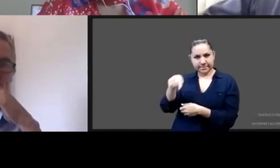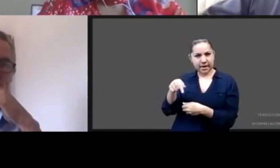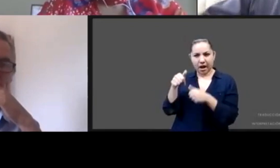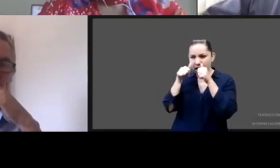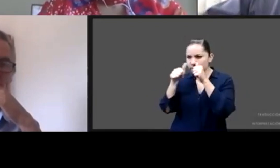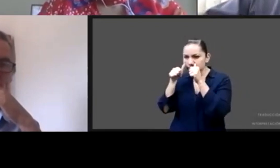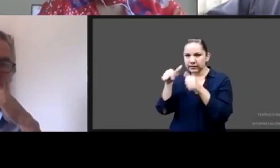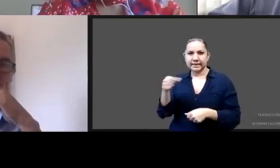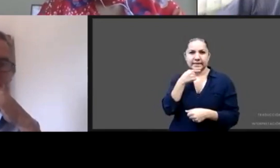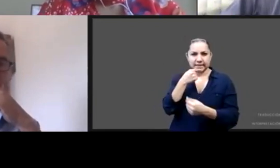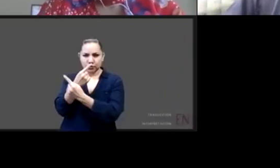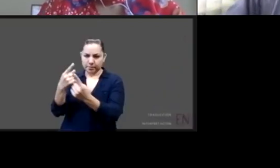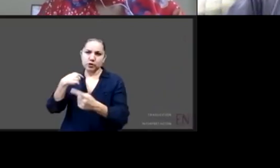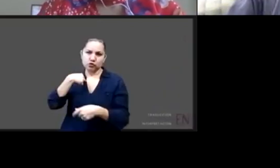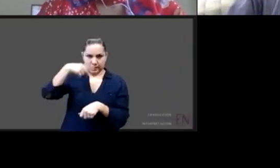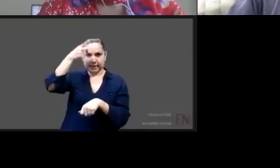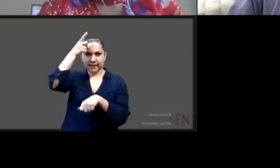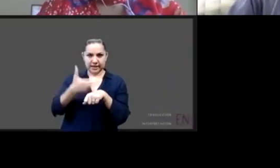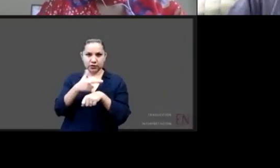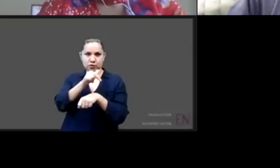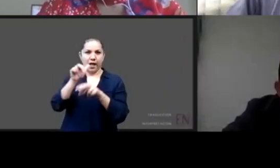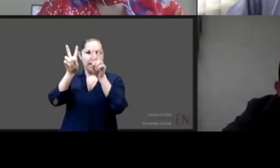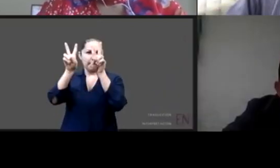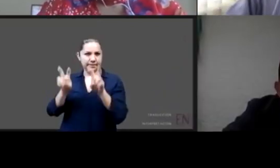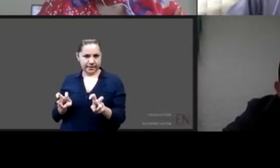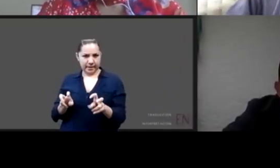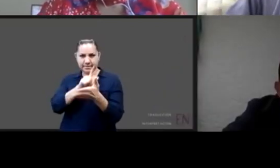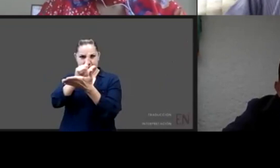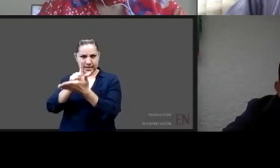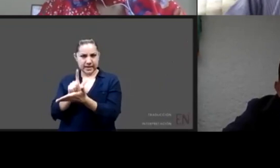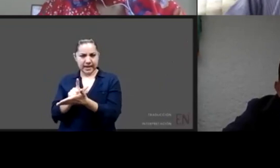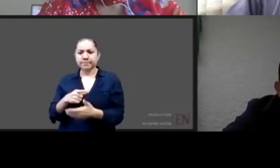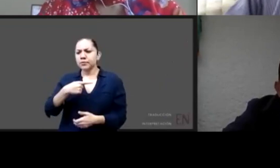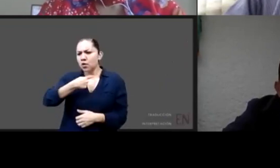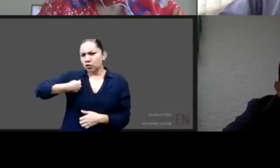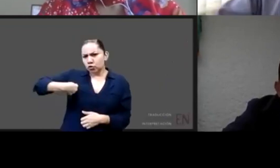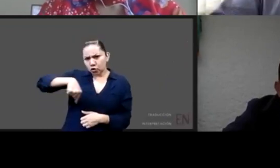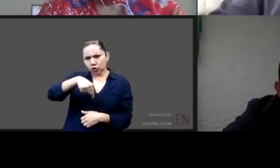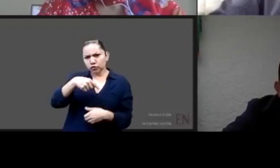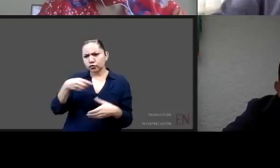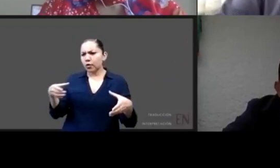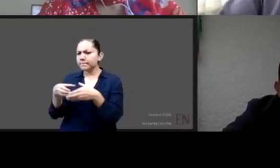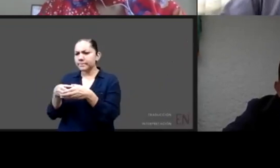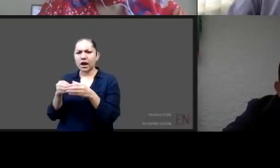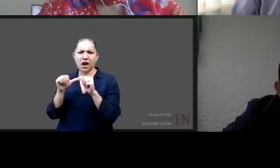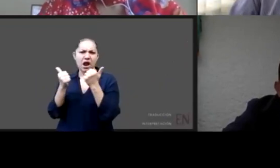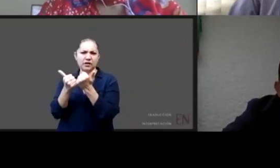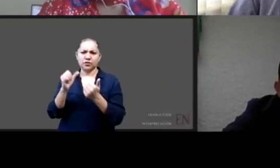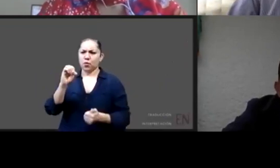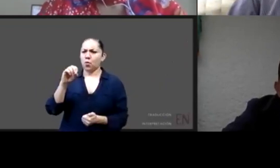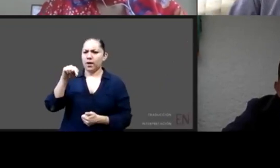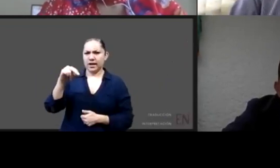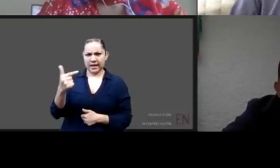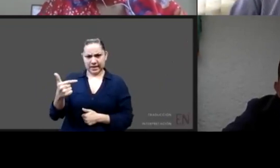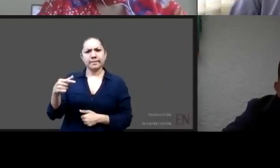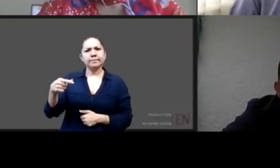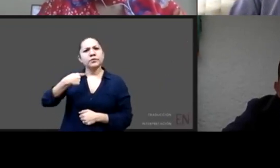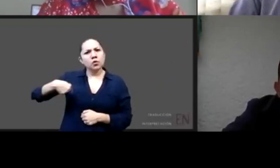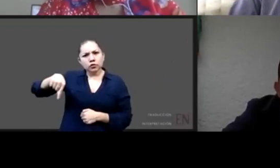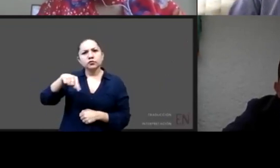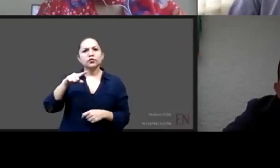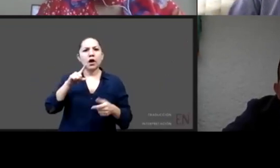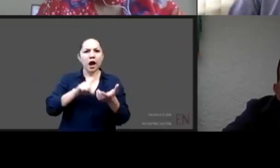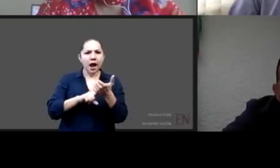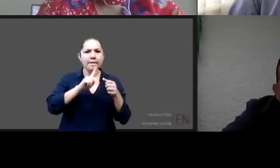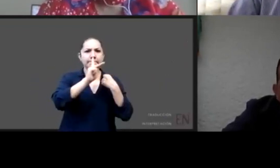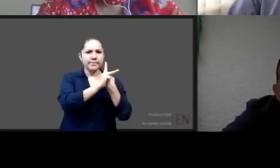Asuntos Legales. Y nosotros somos una ONG que trabaja alrededor del mundo precisamente para ver cómo apoyamos